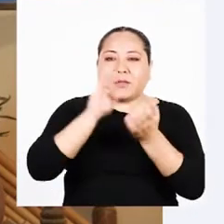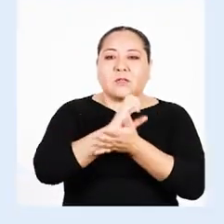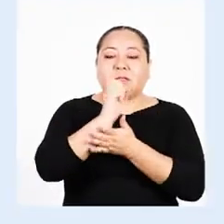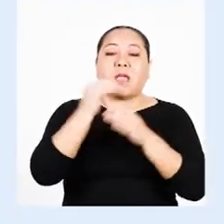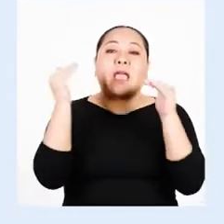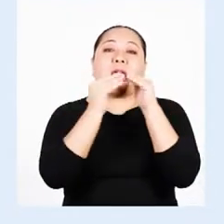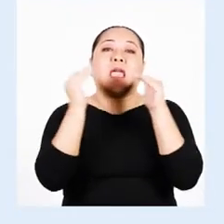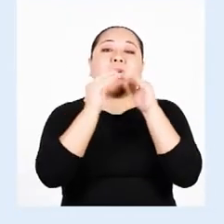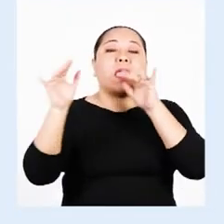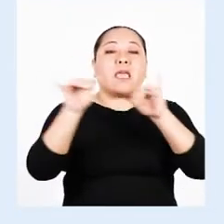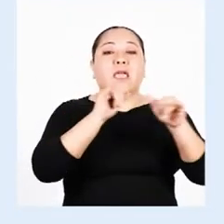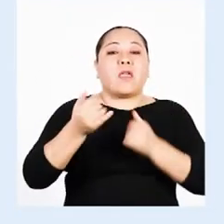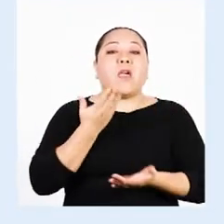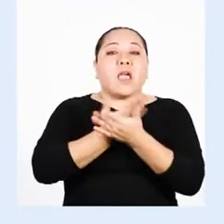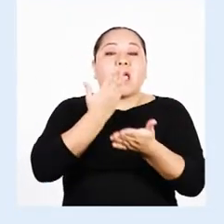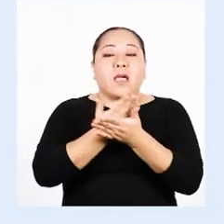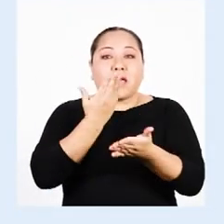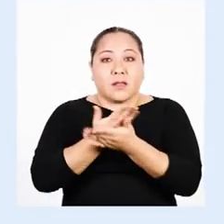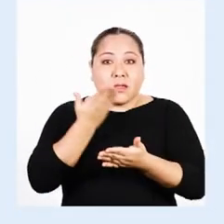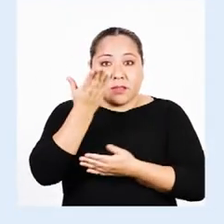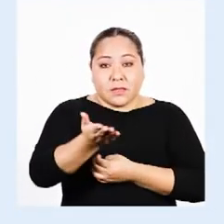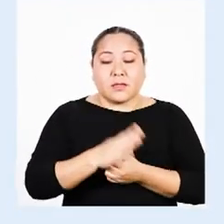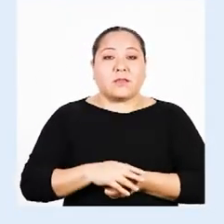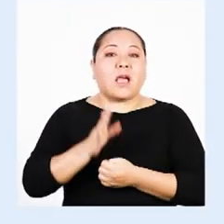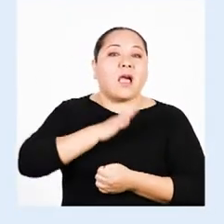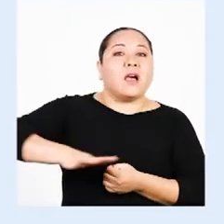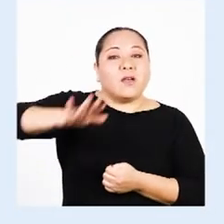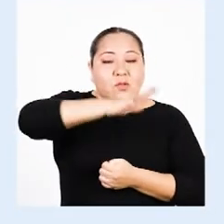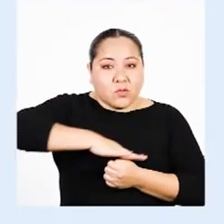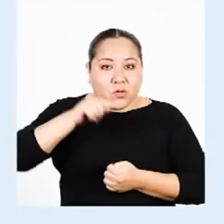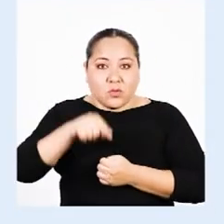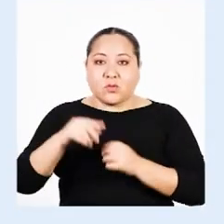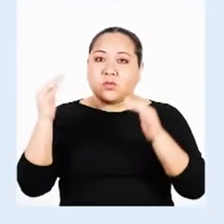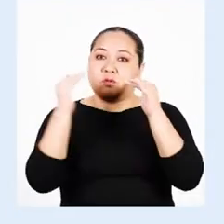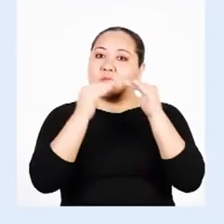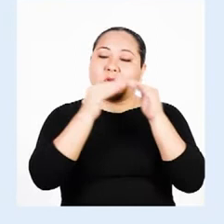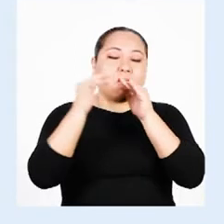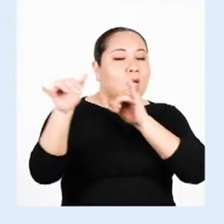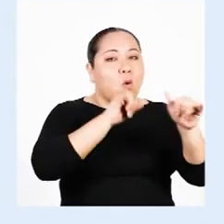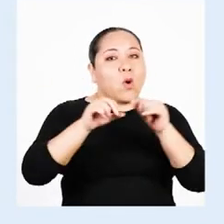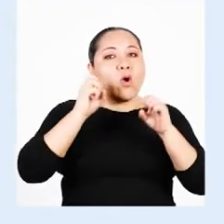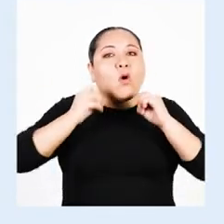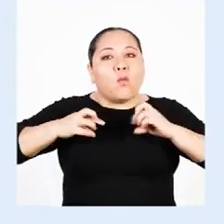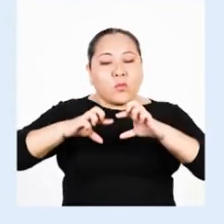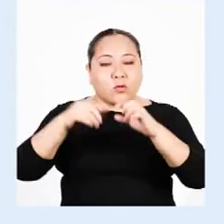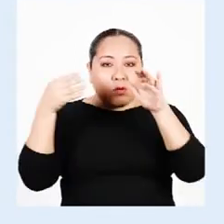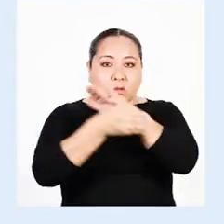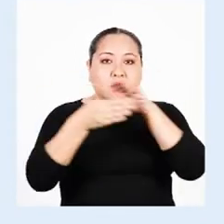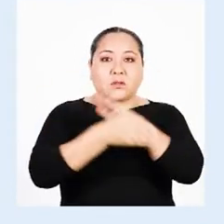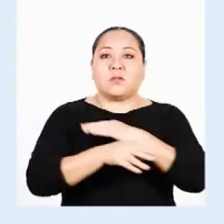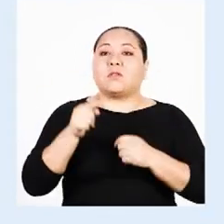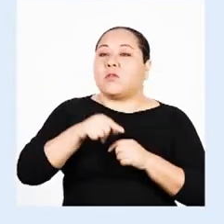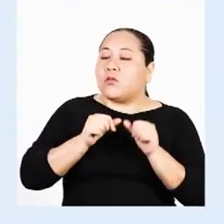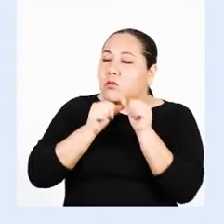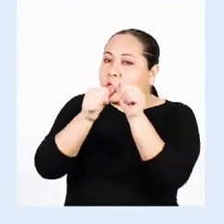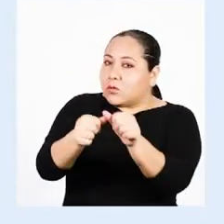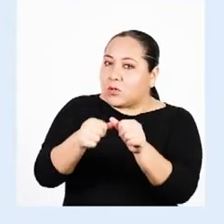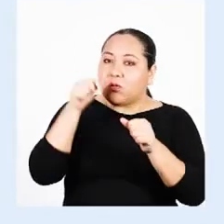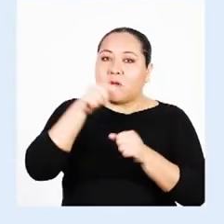educación. La equidad, que garantiza a todas y todos iguales oportunidades de